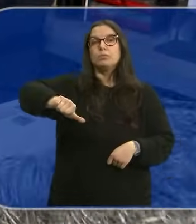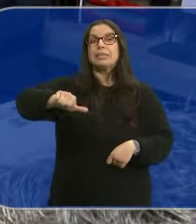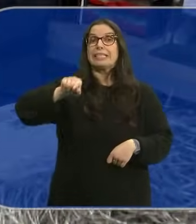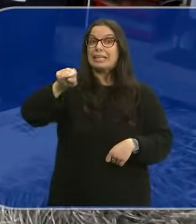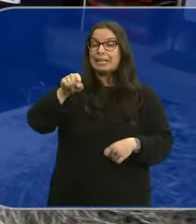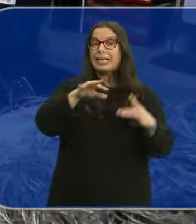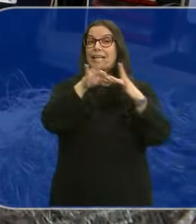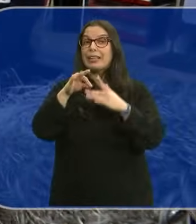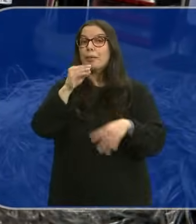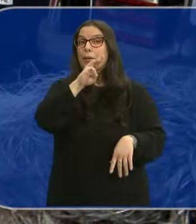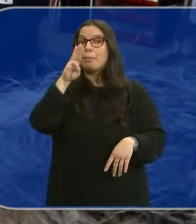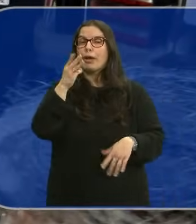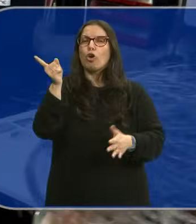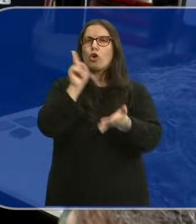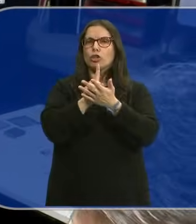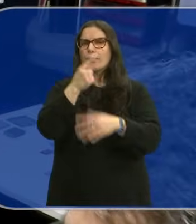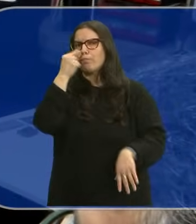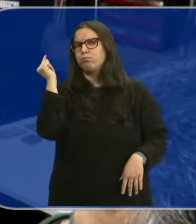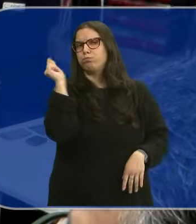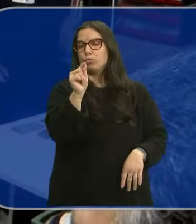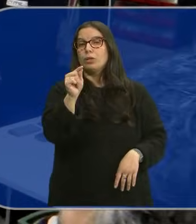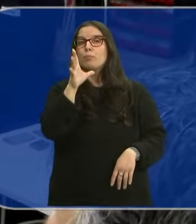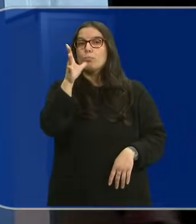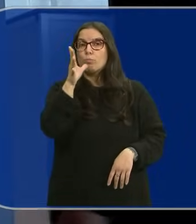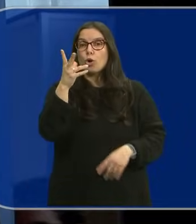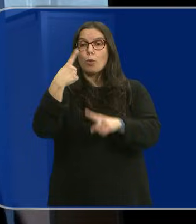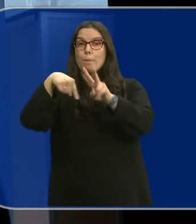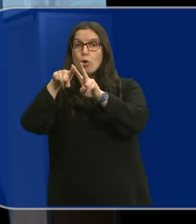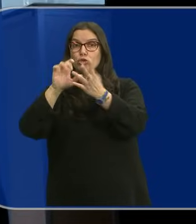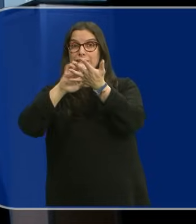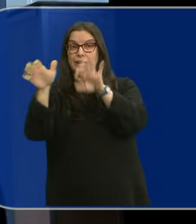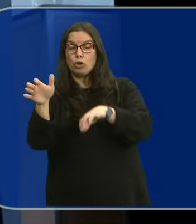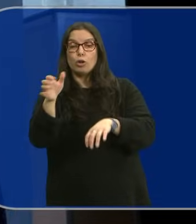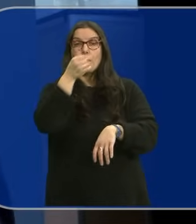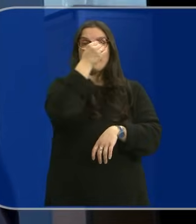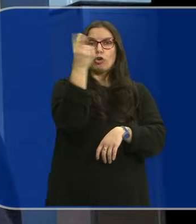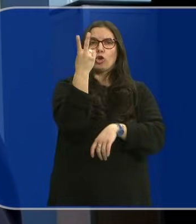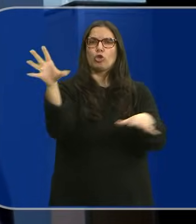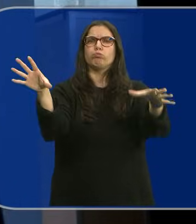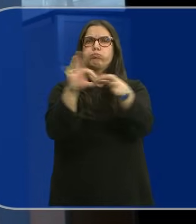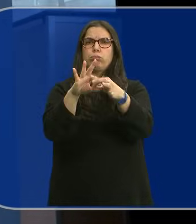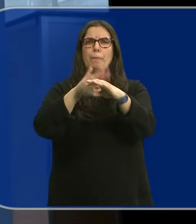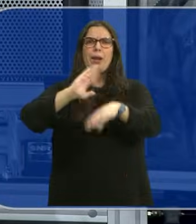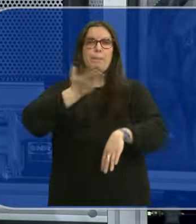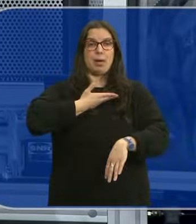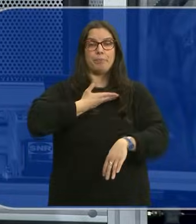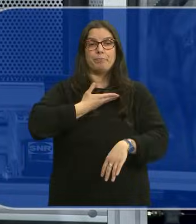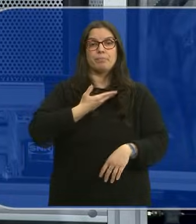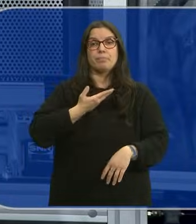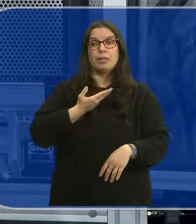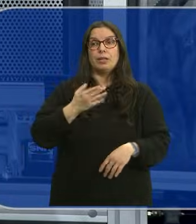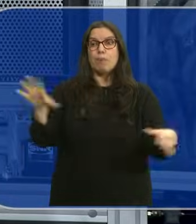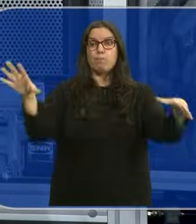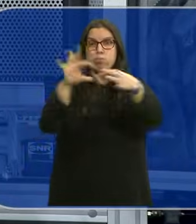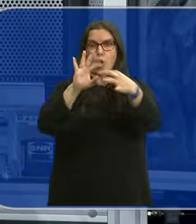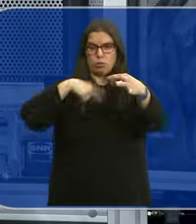Y ahí el líder de los populares vuelve a culpar a la pinza creada por Vox Castilla y León y el PSOE. Yo creo que ahí no podemos quedar